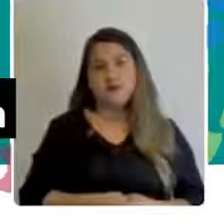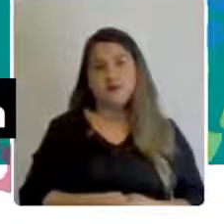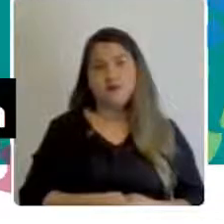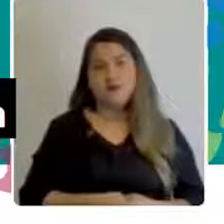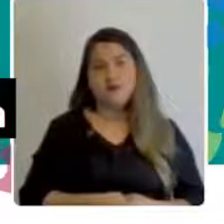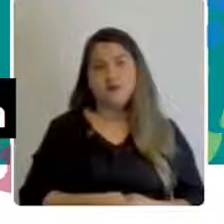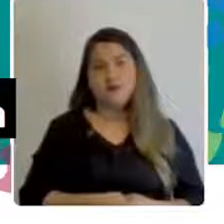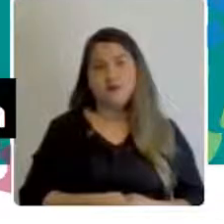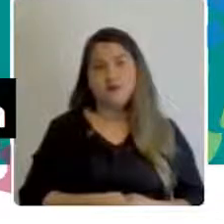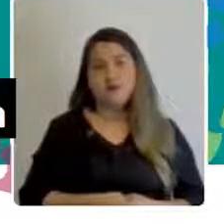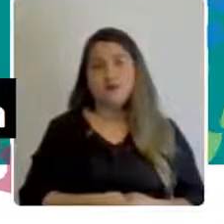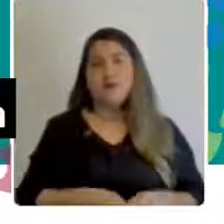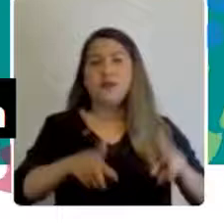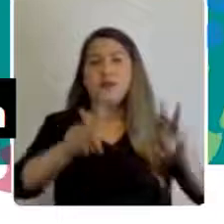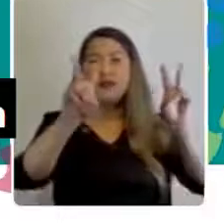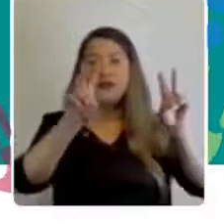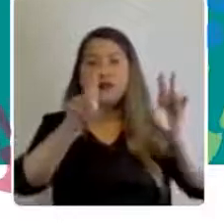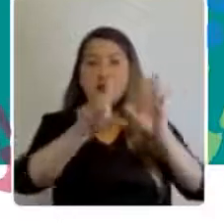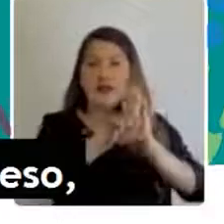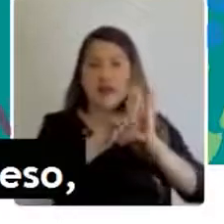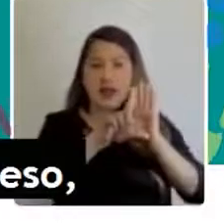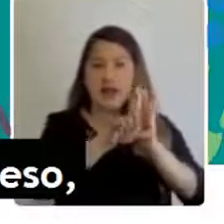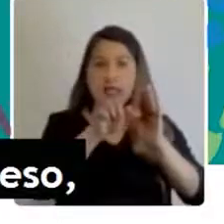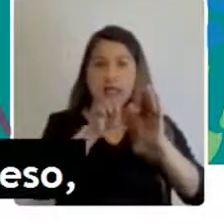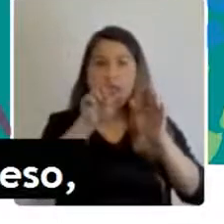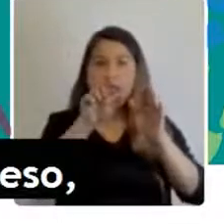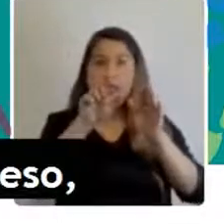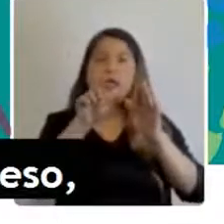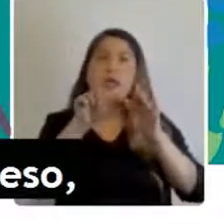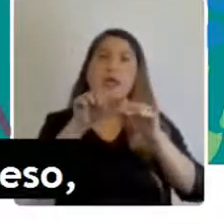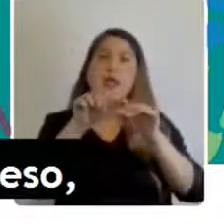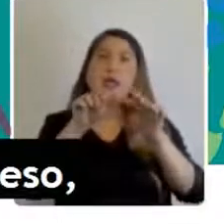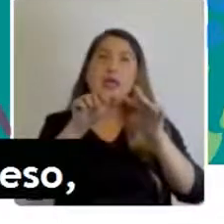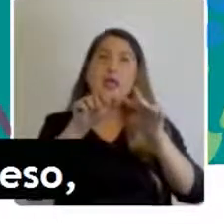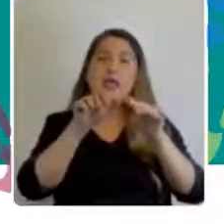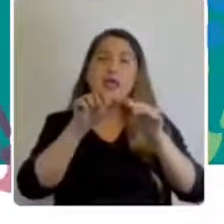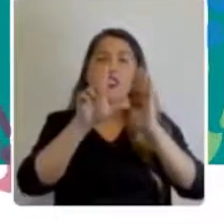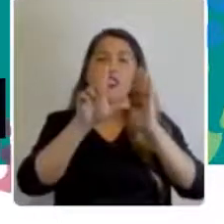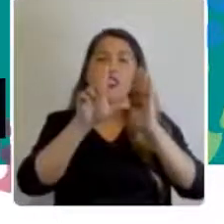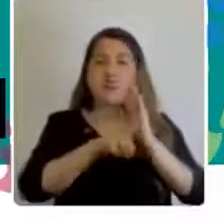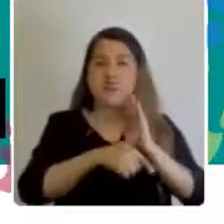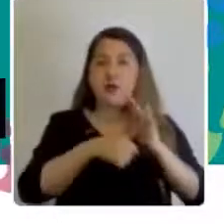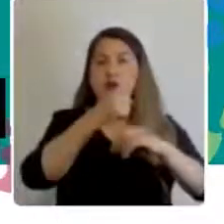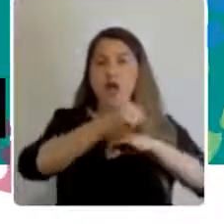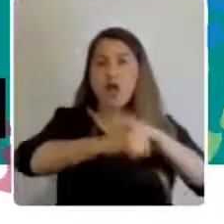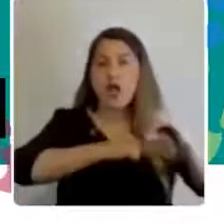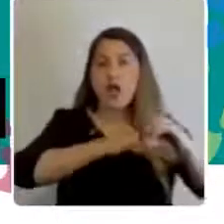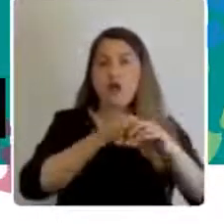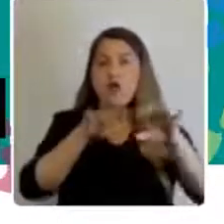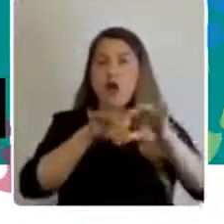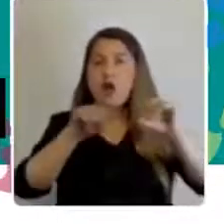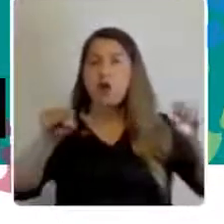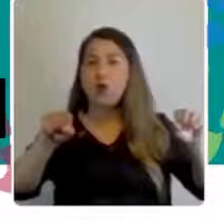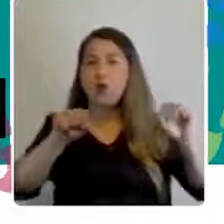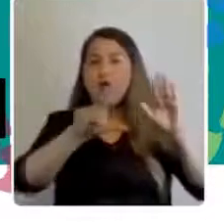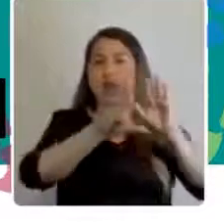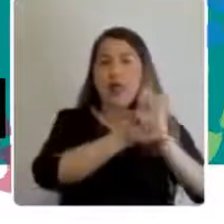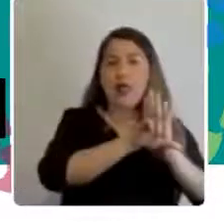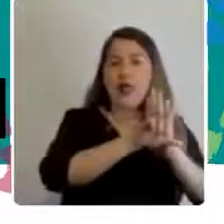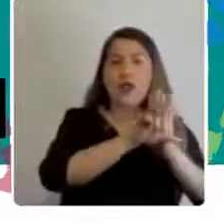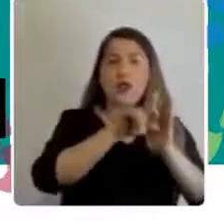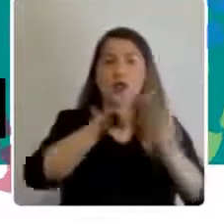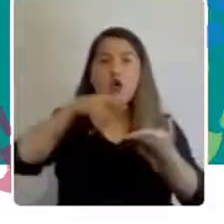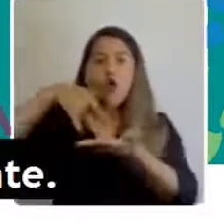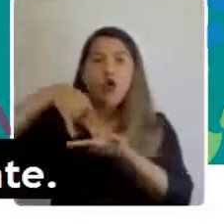años, requieren acuerdos políticos, acuerdos entre los gobiernos y el Congreso, y a veces trascienden los gobiernos y esos acuerdos